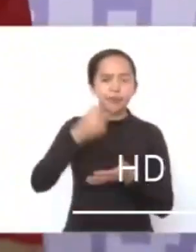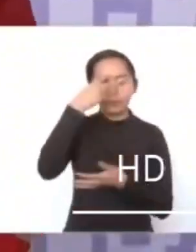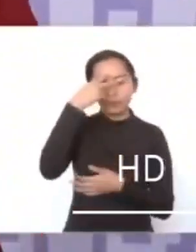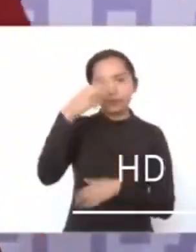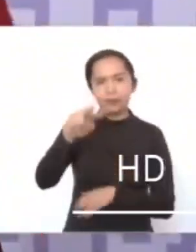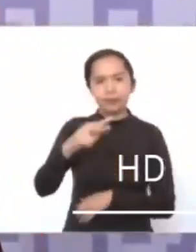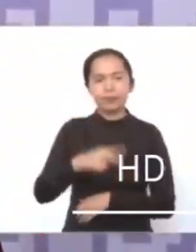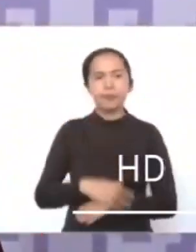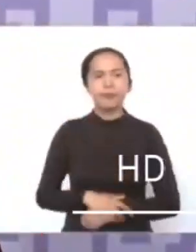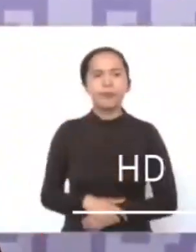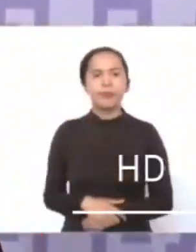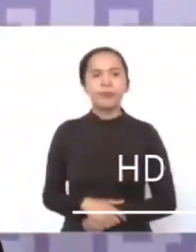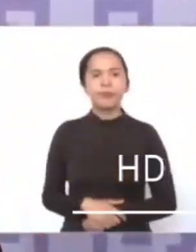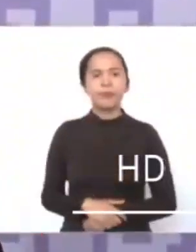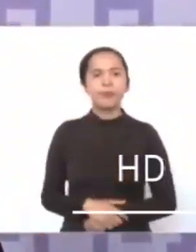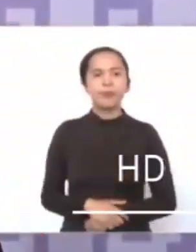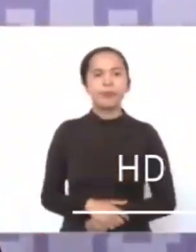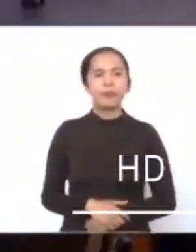México.